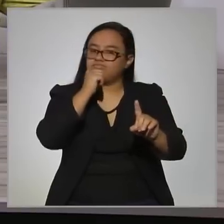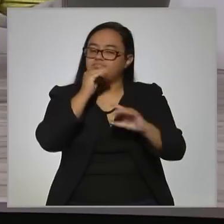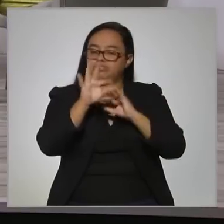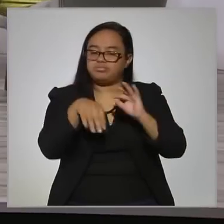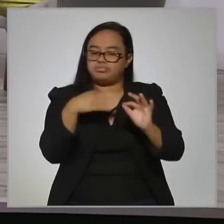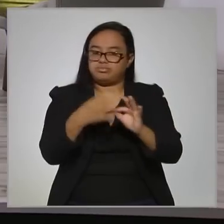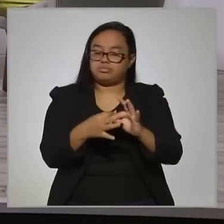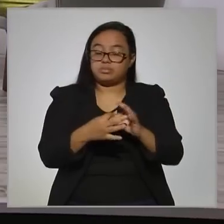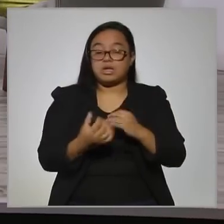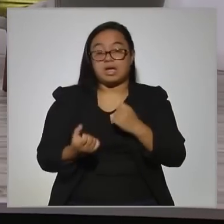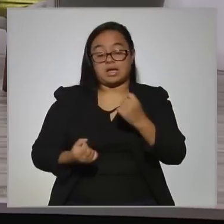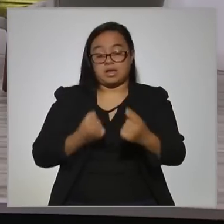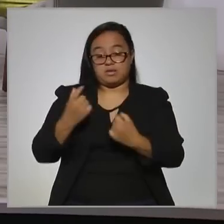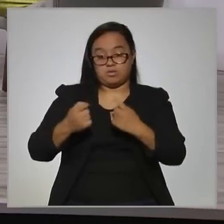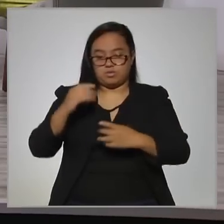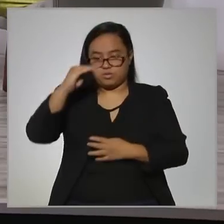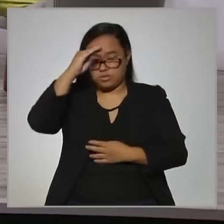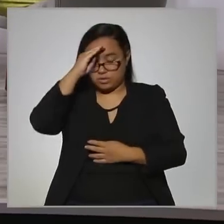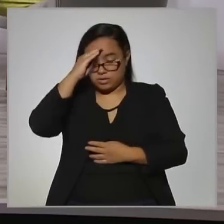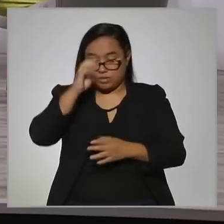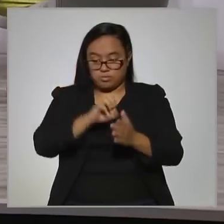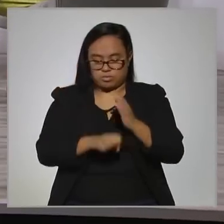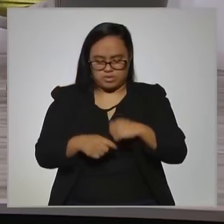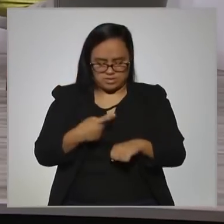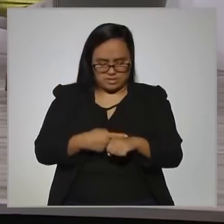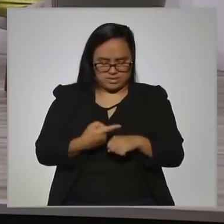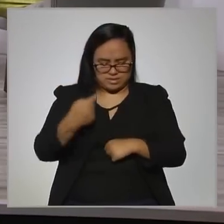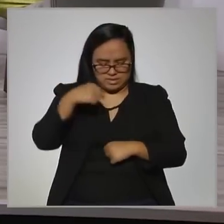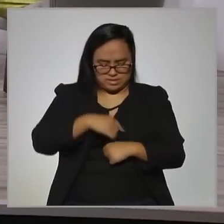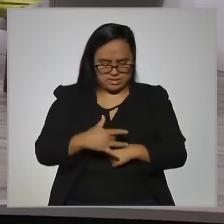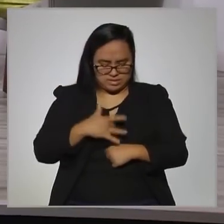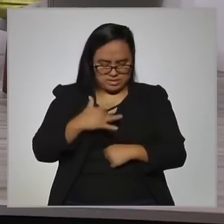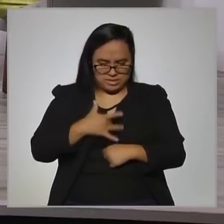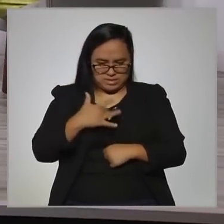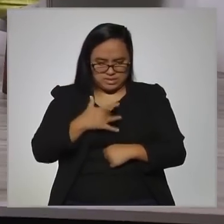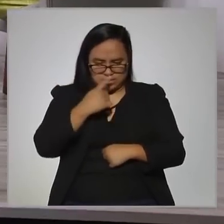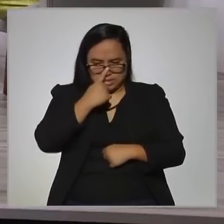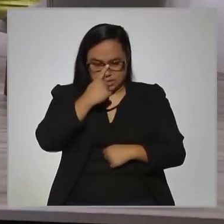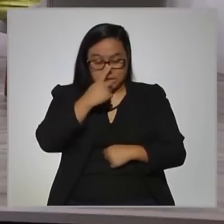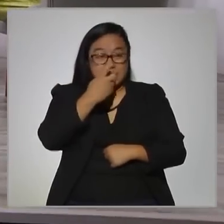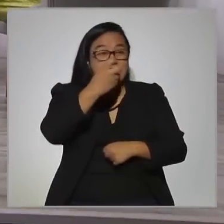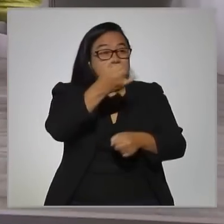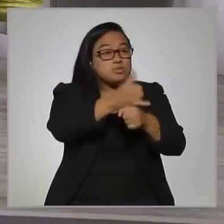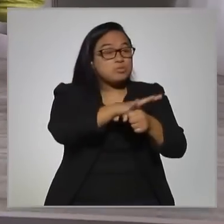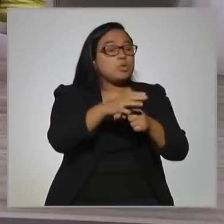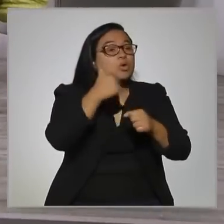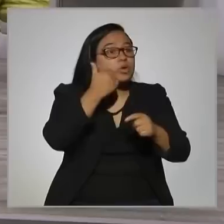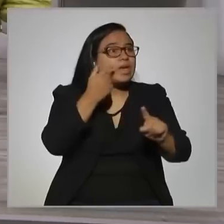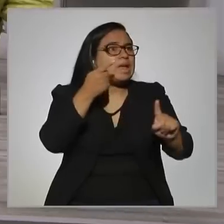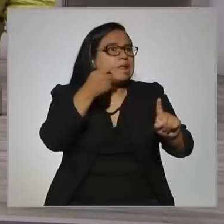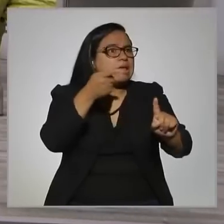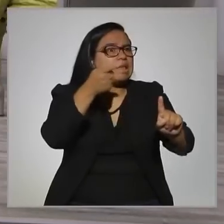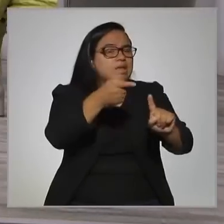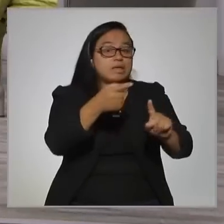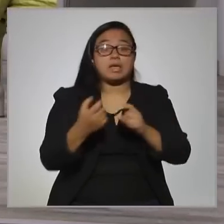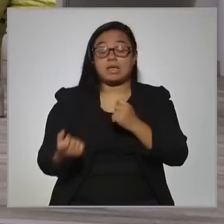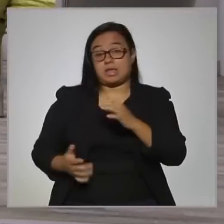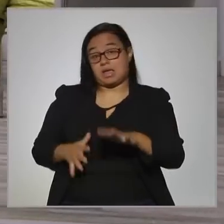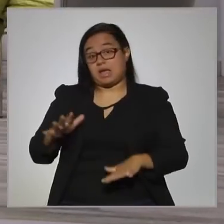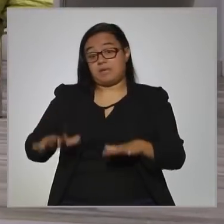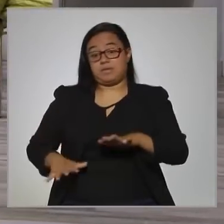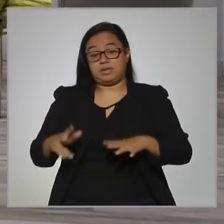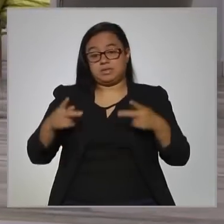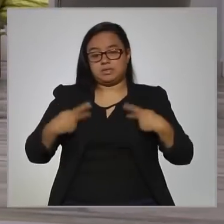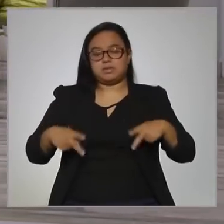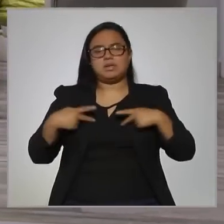Por ahí se plantea que esa enfermedad del alma, decían los griegos, perseguir lo imposible, ¿no? Y a veces los seres humanos nos